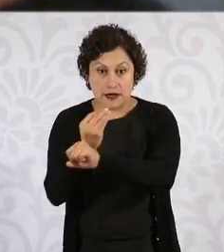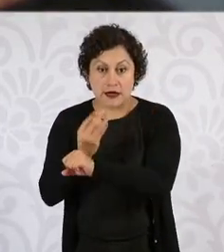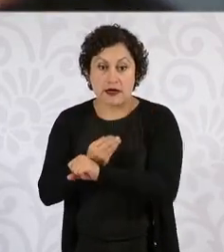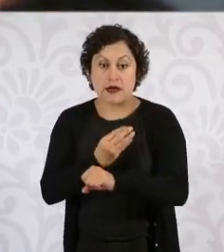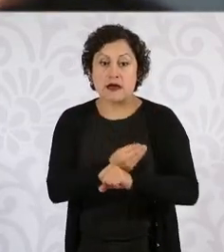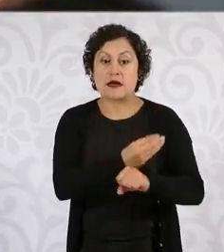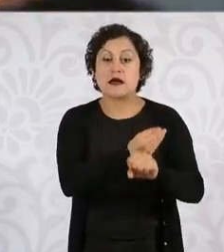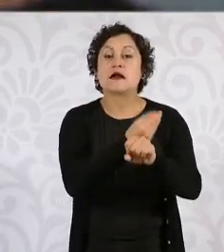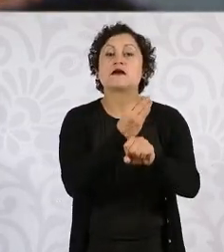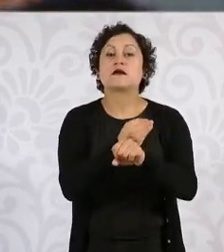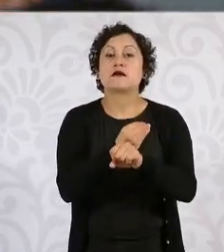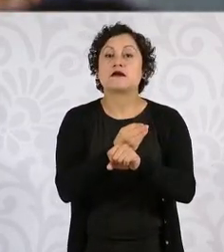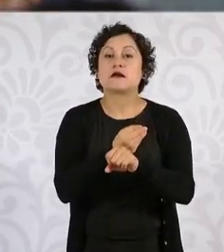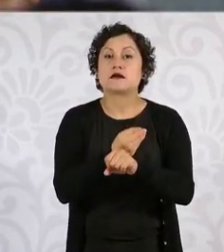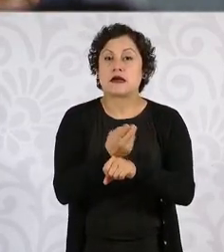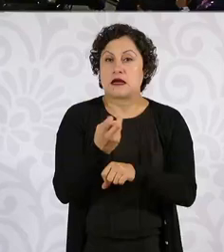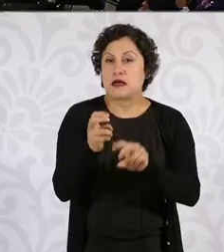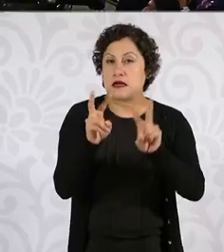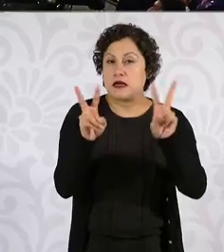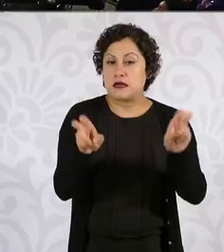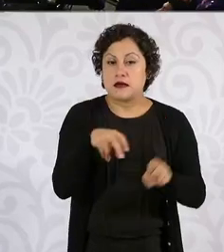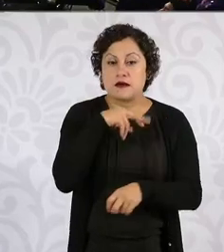que preocupa bastante.